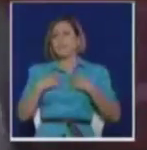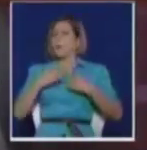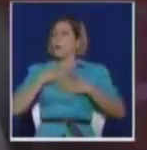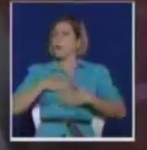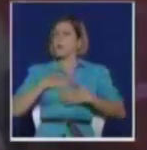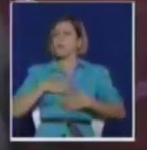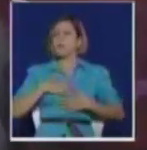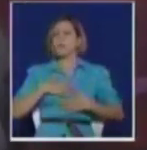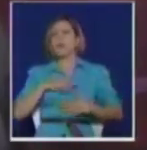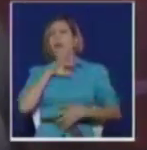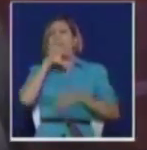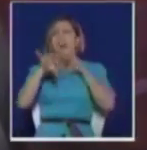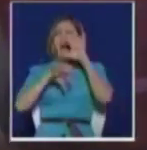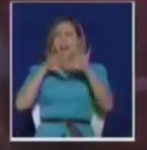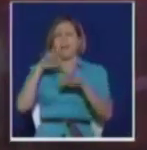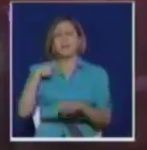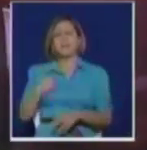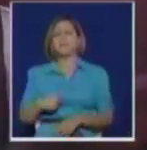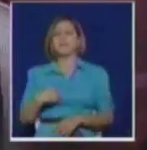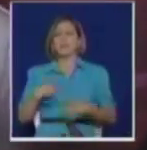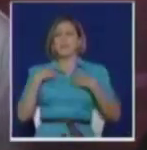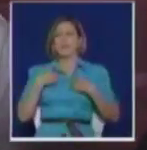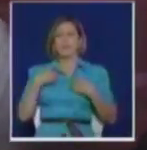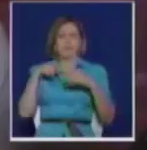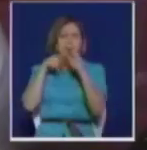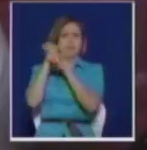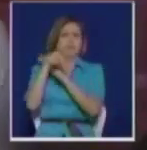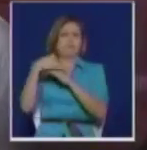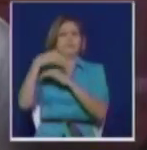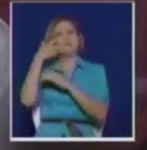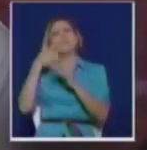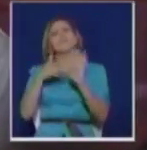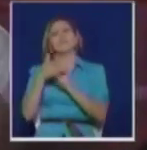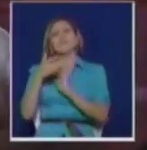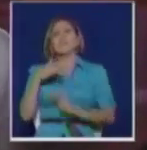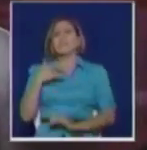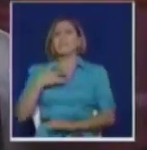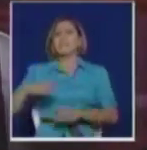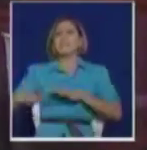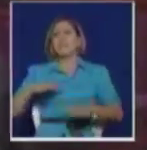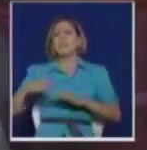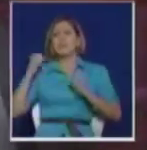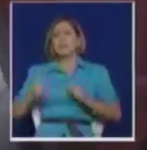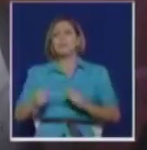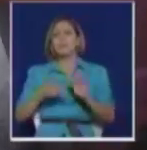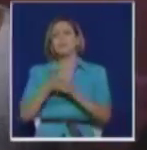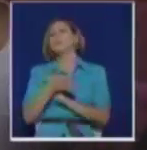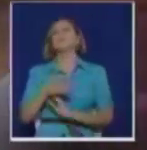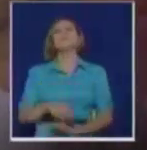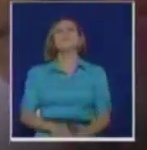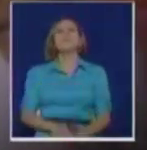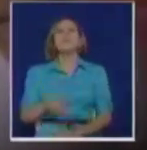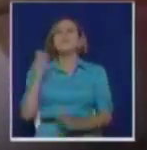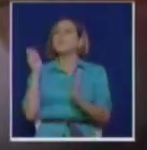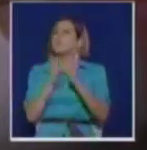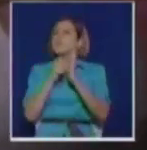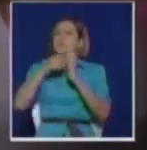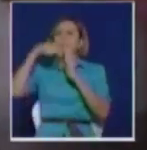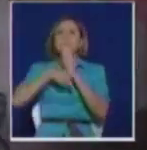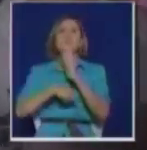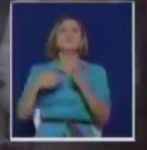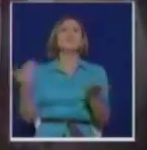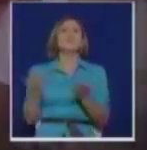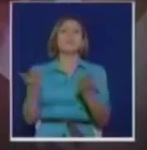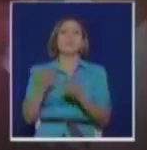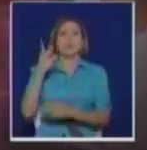hasta que empezaron los gritos y ahí sí ya como que todos, uy, está temblando muy duro y ahí sí salimos. El epicentro de este movimiento telúrico de esta tarde